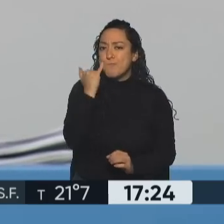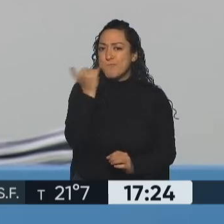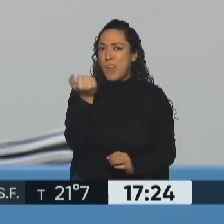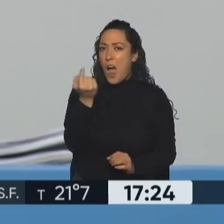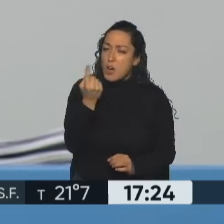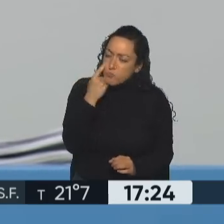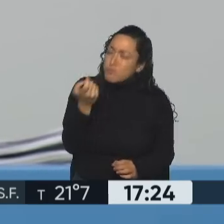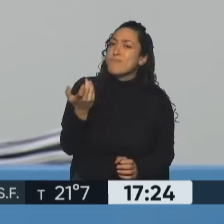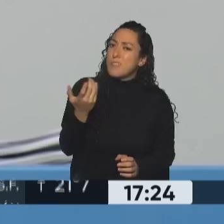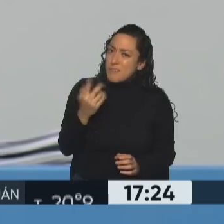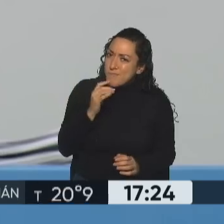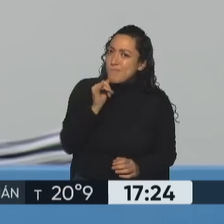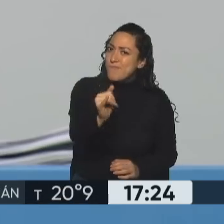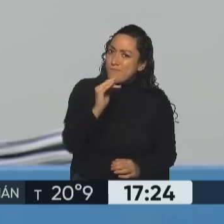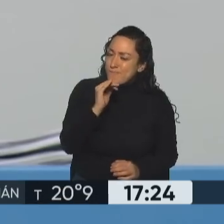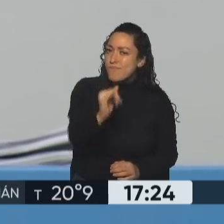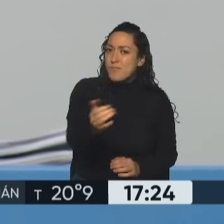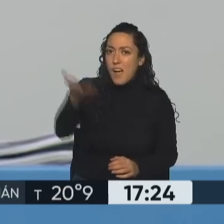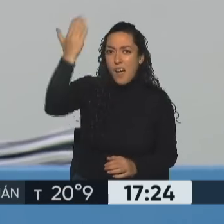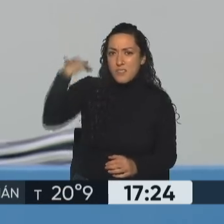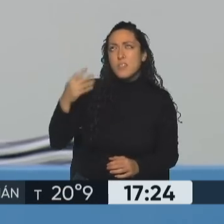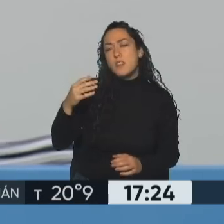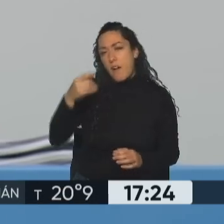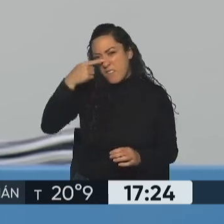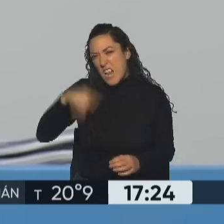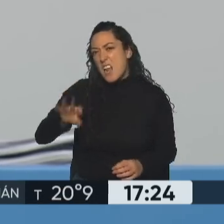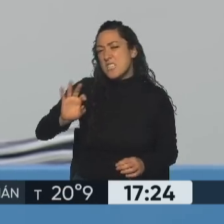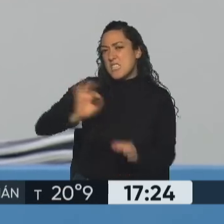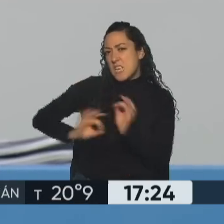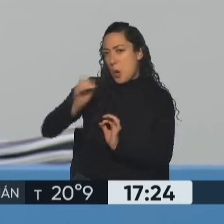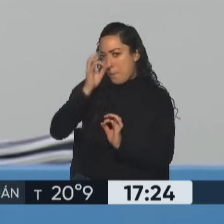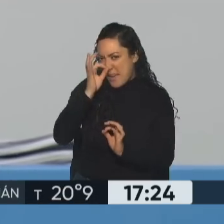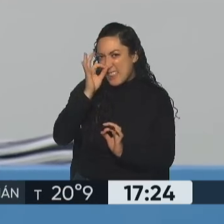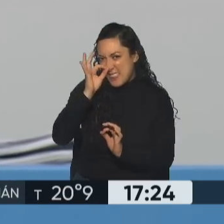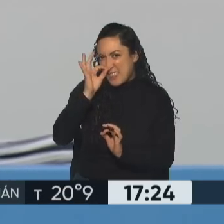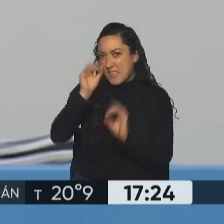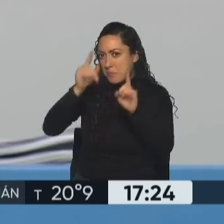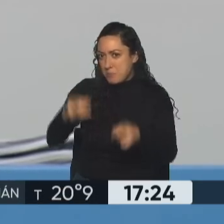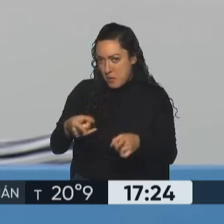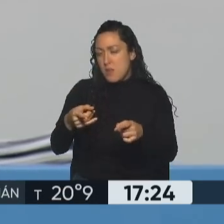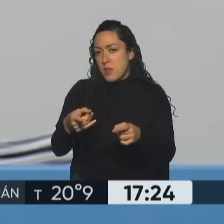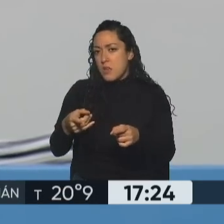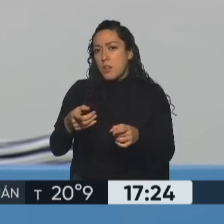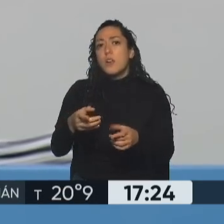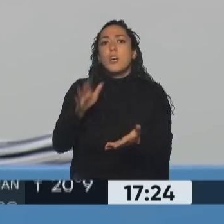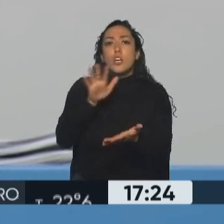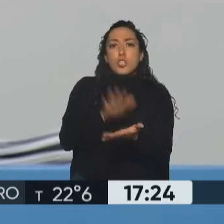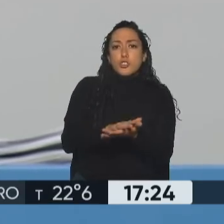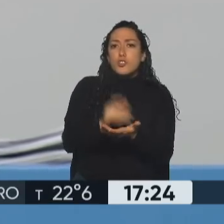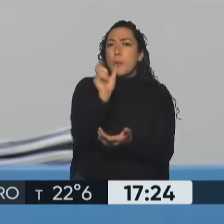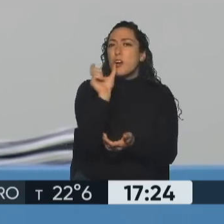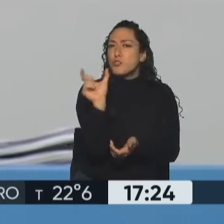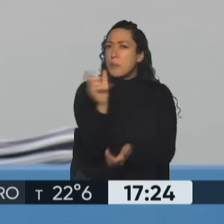veníamos advirtiendo a fines, en las postrimerías del siglo XX, el ataque formidable sobre el concepto